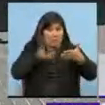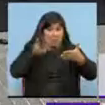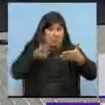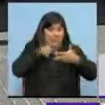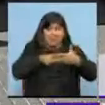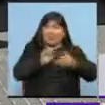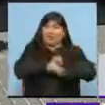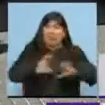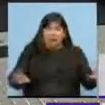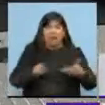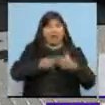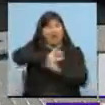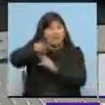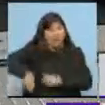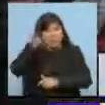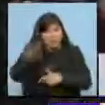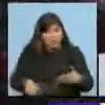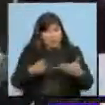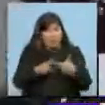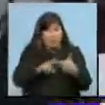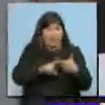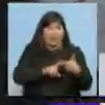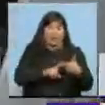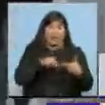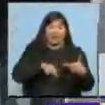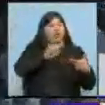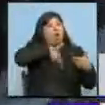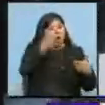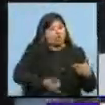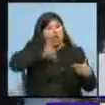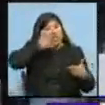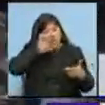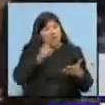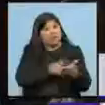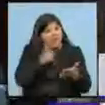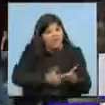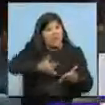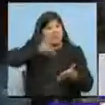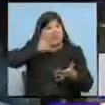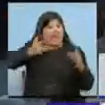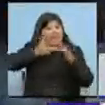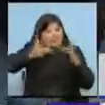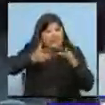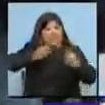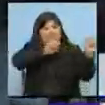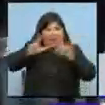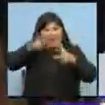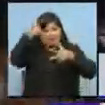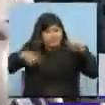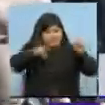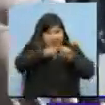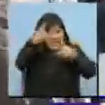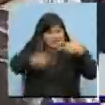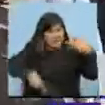es todo lo que es internet telefonía móvil telefonía de cable y televisión y ustedes cómo están trabajando en este